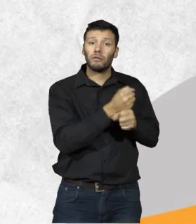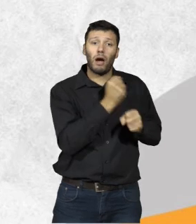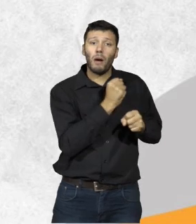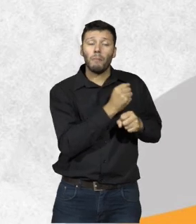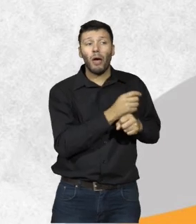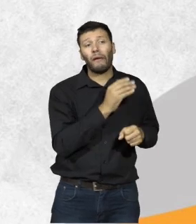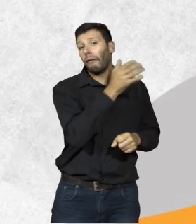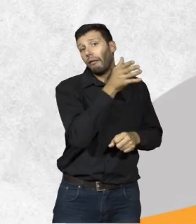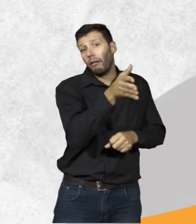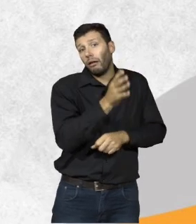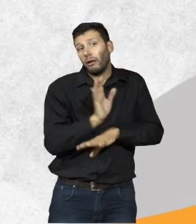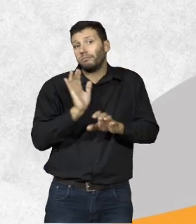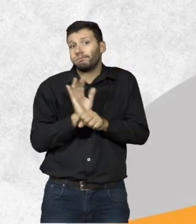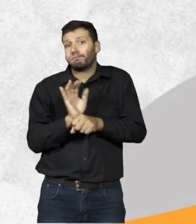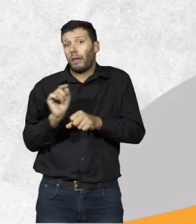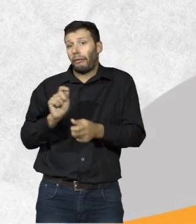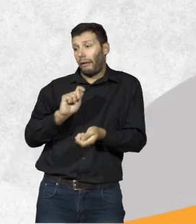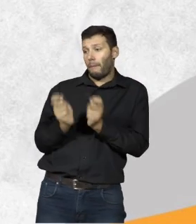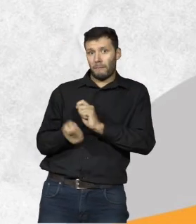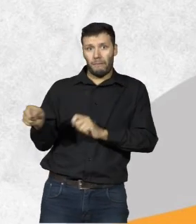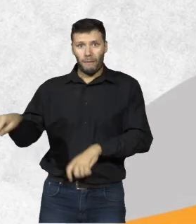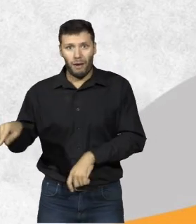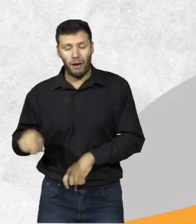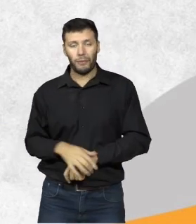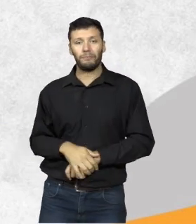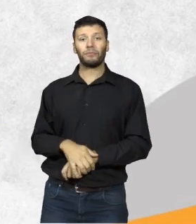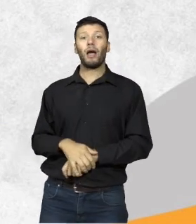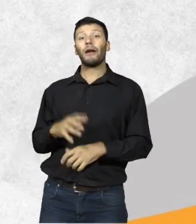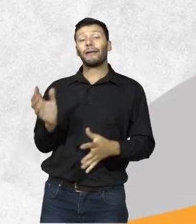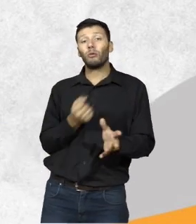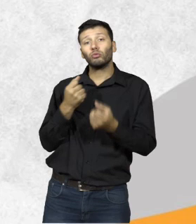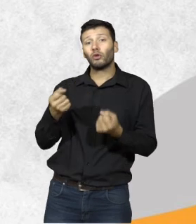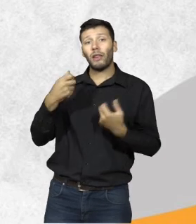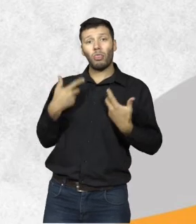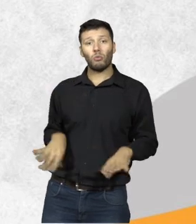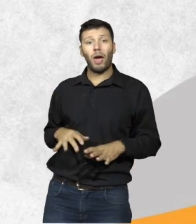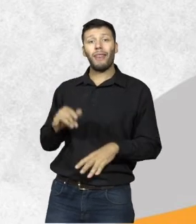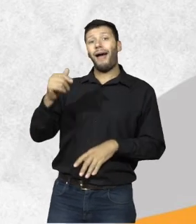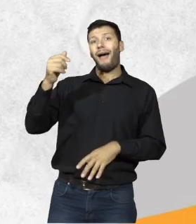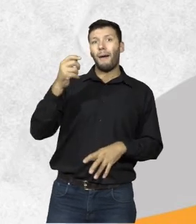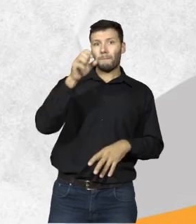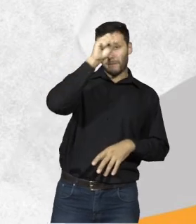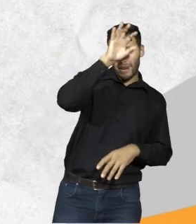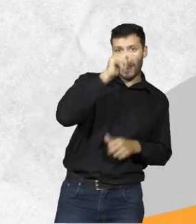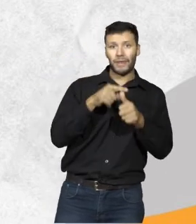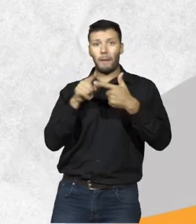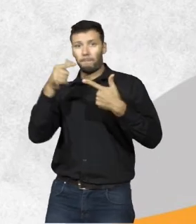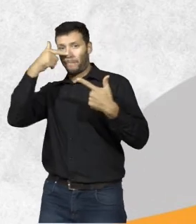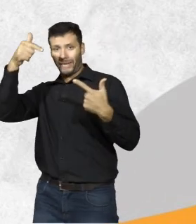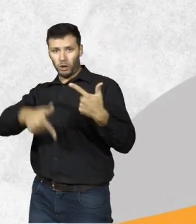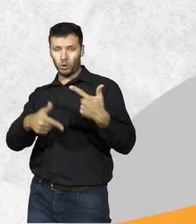no tiene agricultura, que sus recursos naturales son la minería y el petróleo. Como pueden ver,